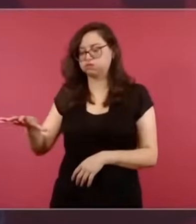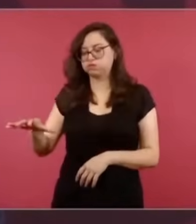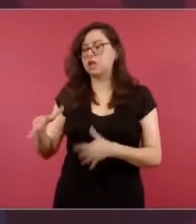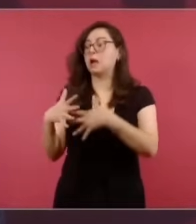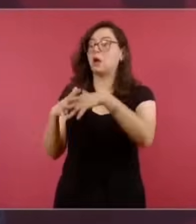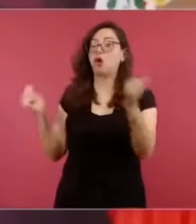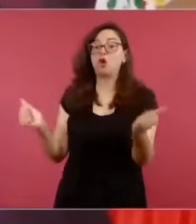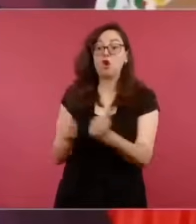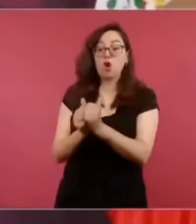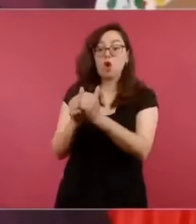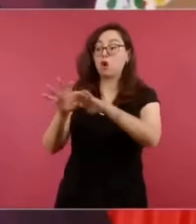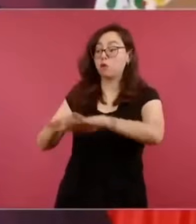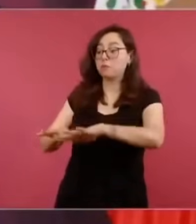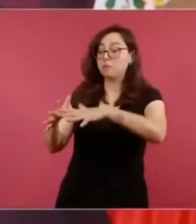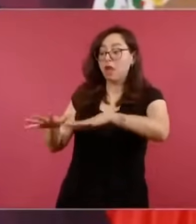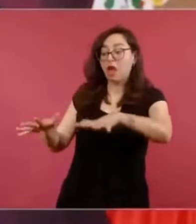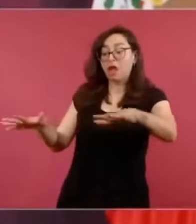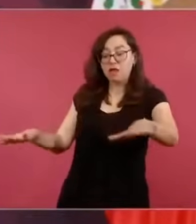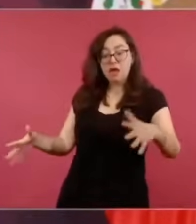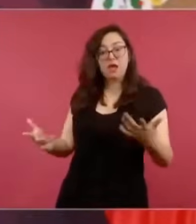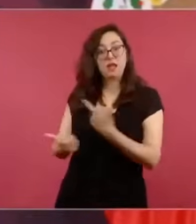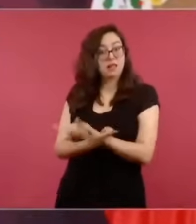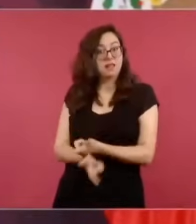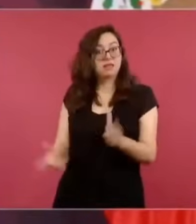playa pública de Huatulco.